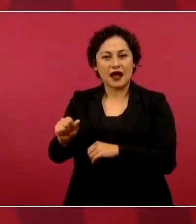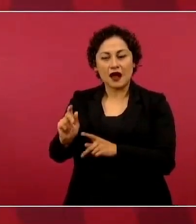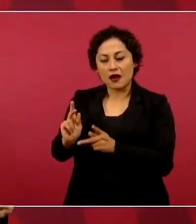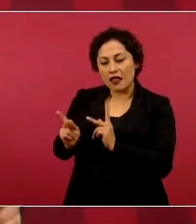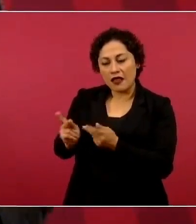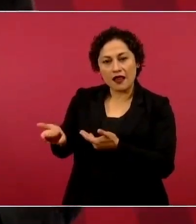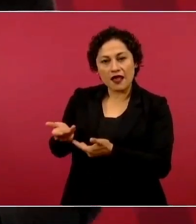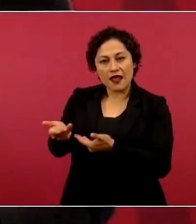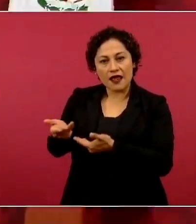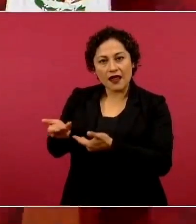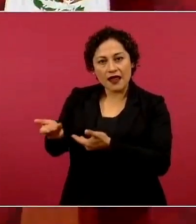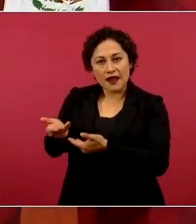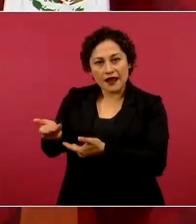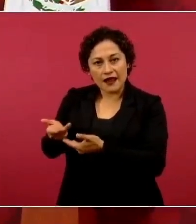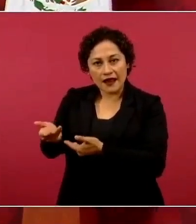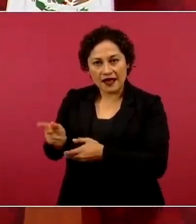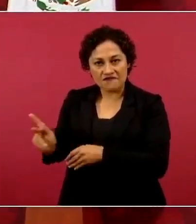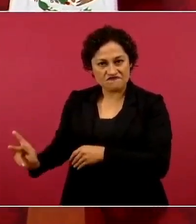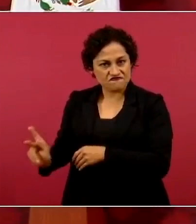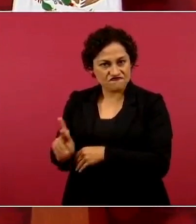tema.